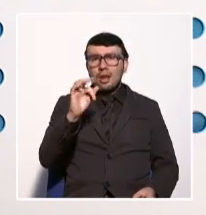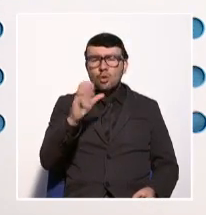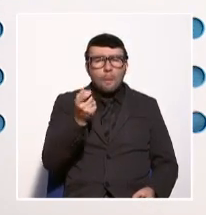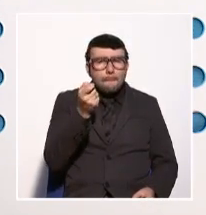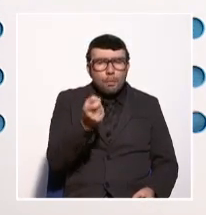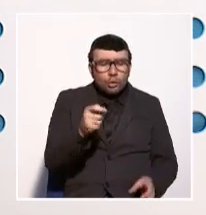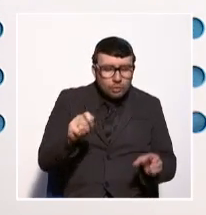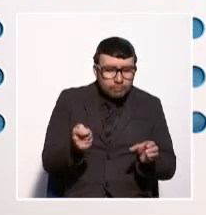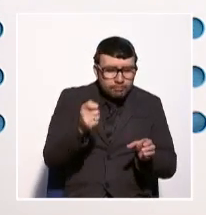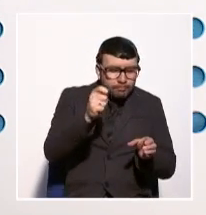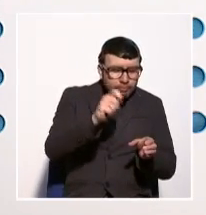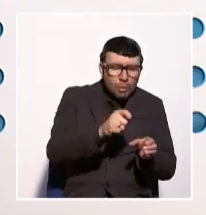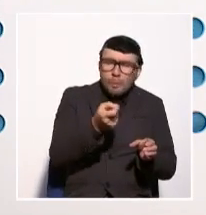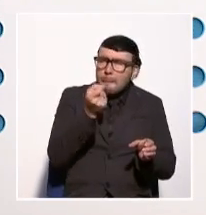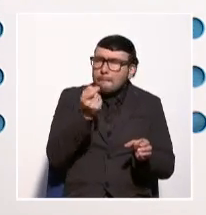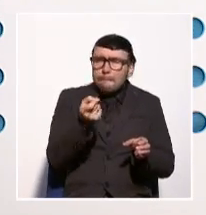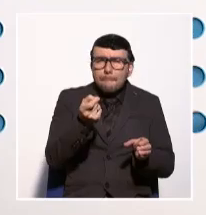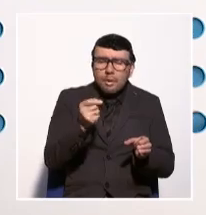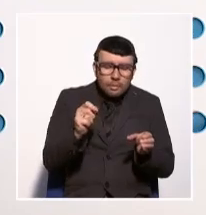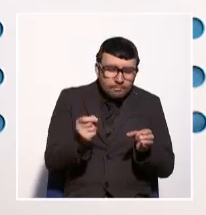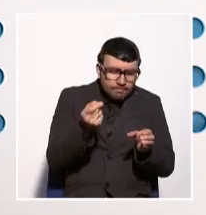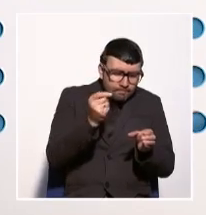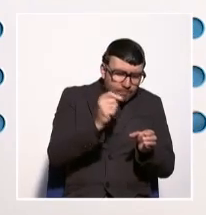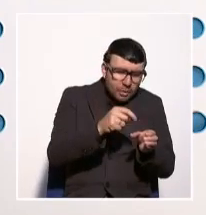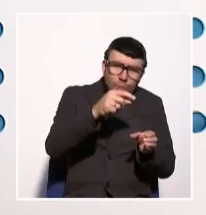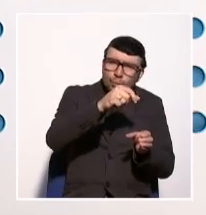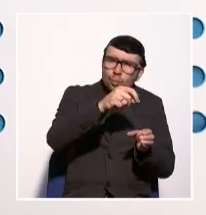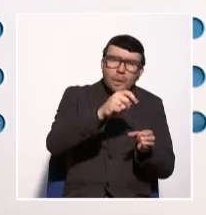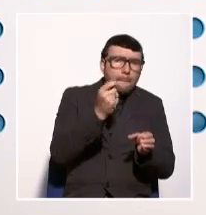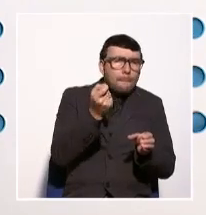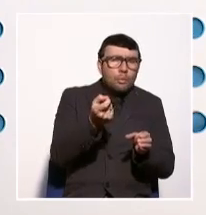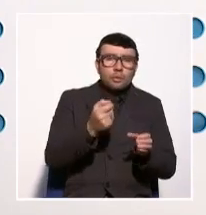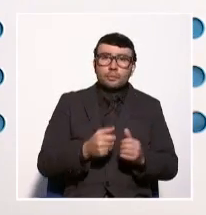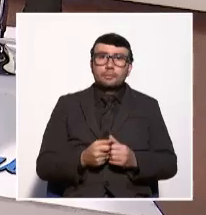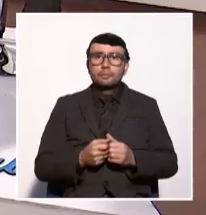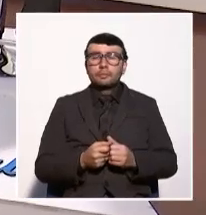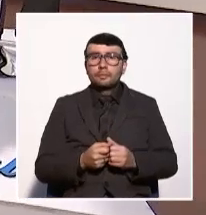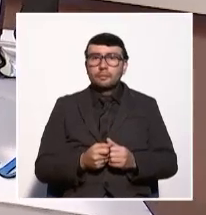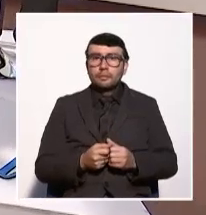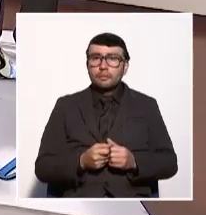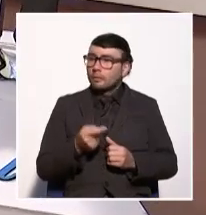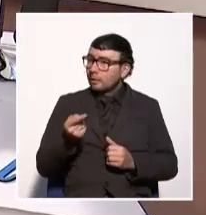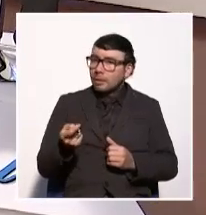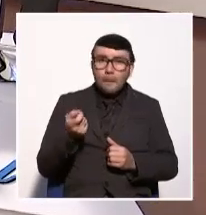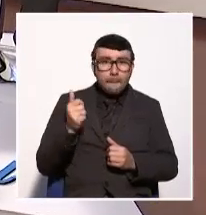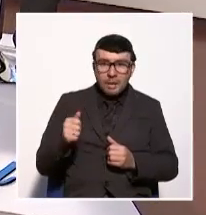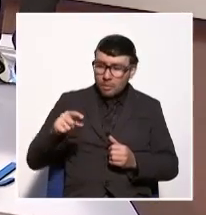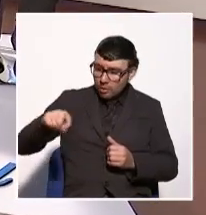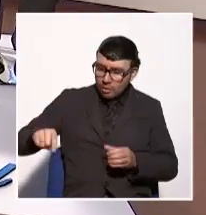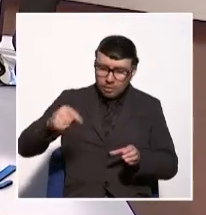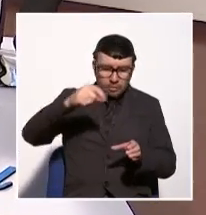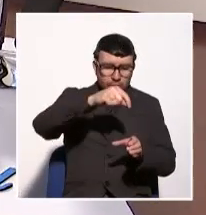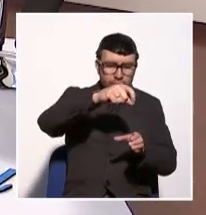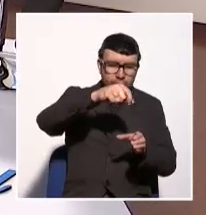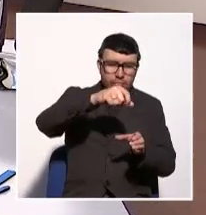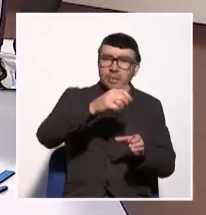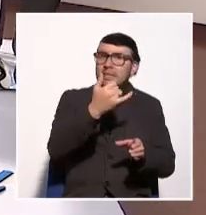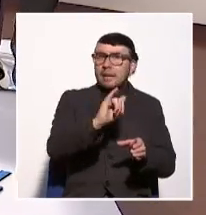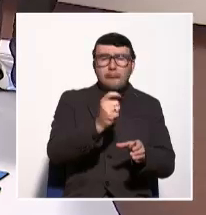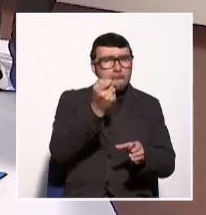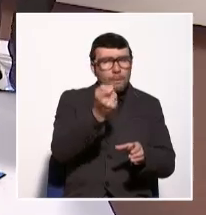que llamamos pizca en la parte de culinaria lo que toma lo que se coge con los dos lejos es porque el exceso puede llevar a problemas